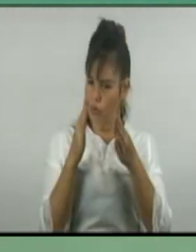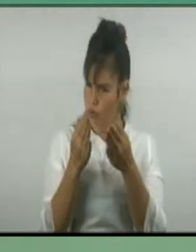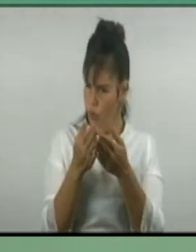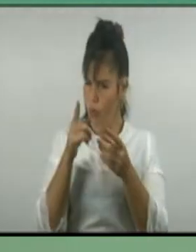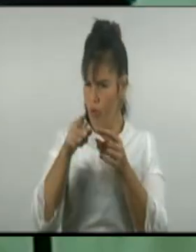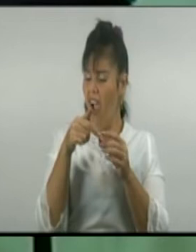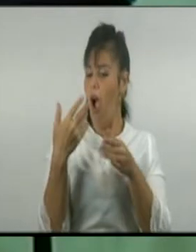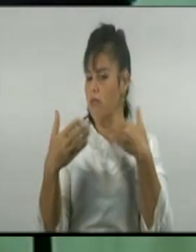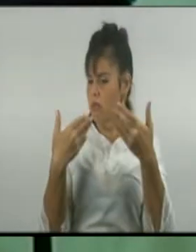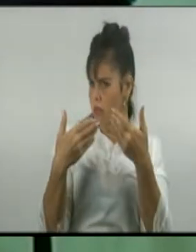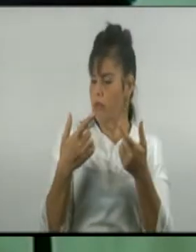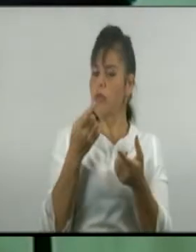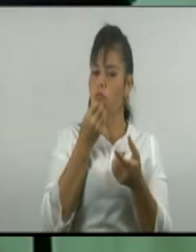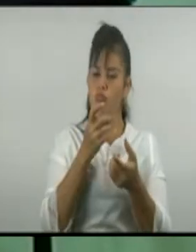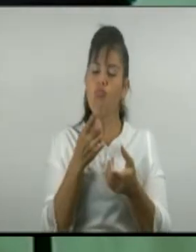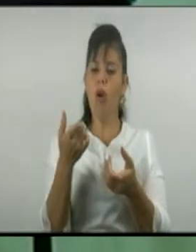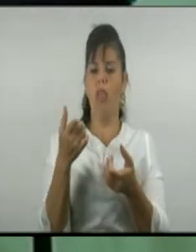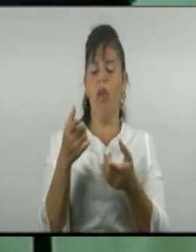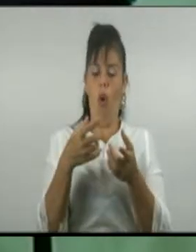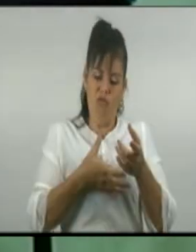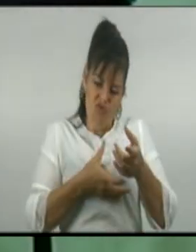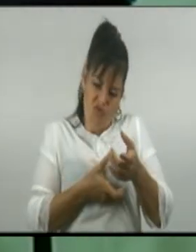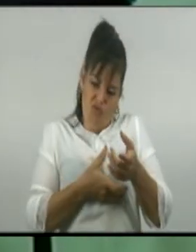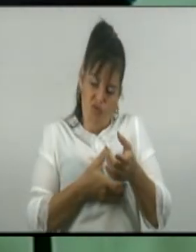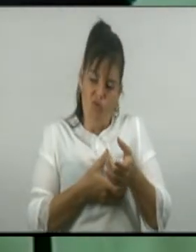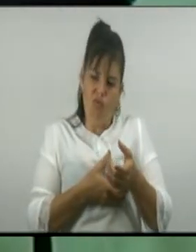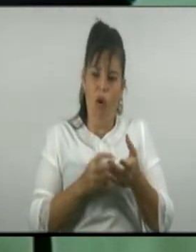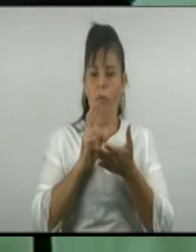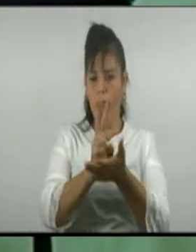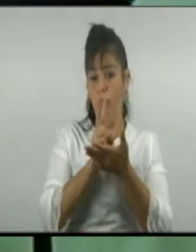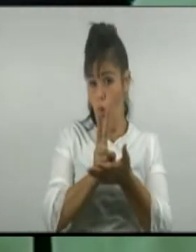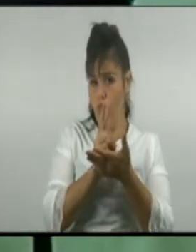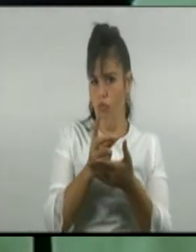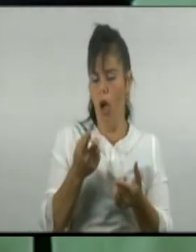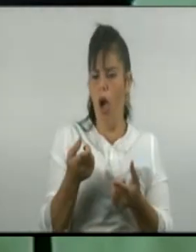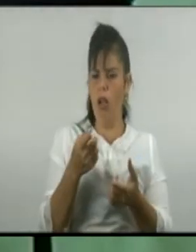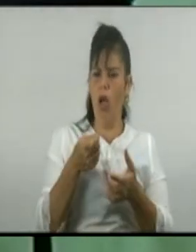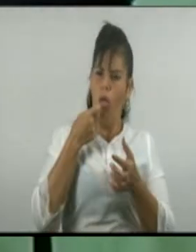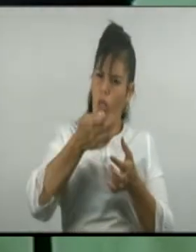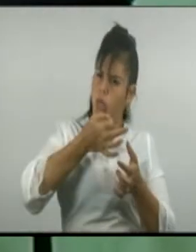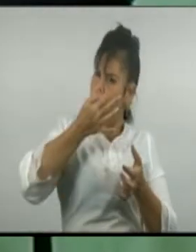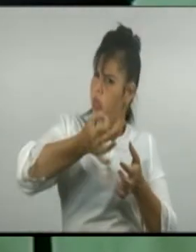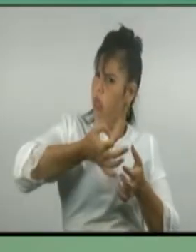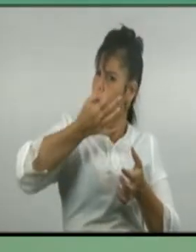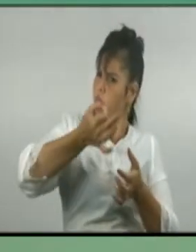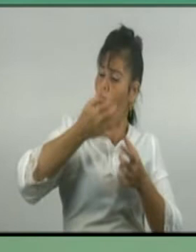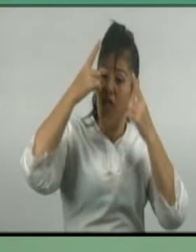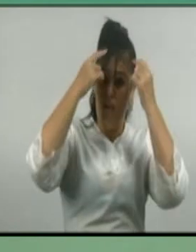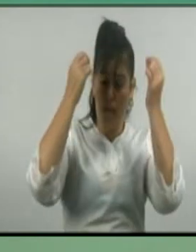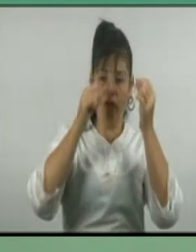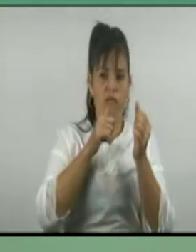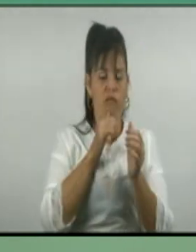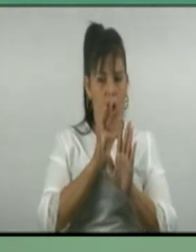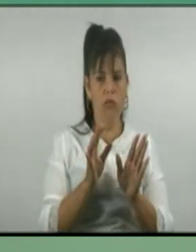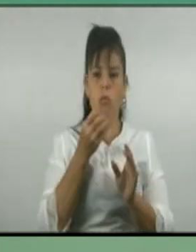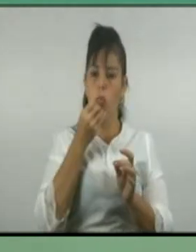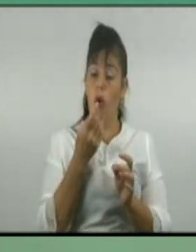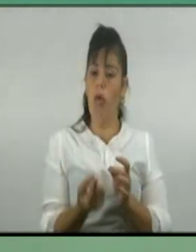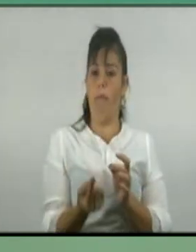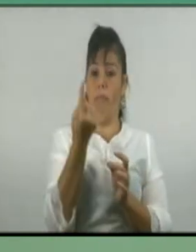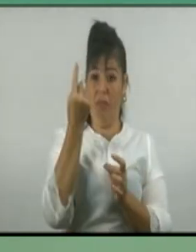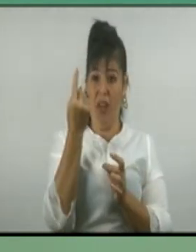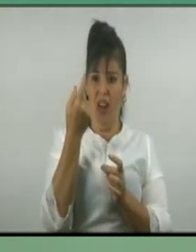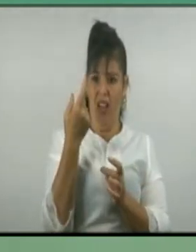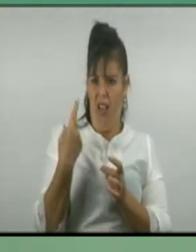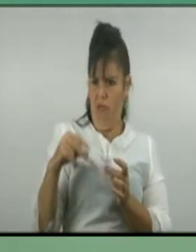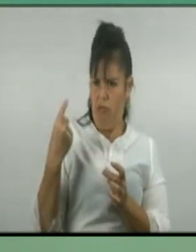actividad la lactancia materna voluntaria y ellas le explica e incluso puede realizar el primer ejercicio